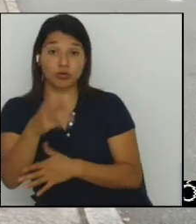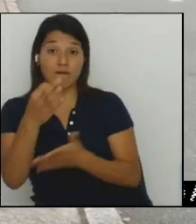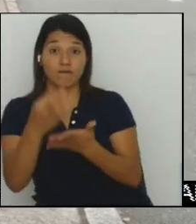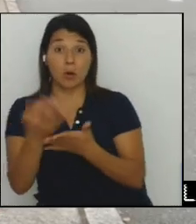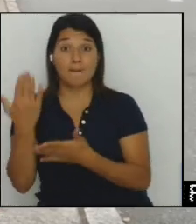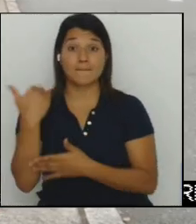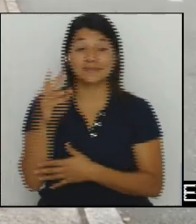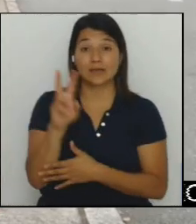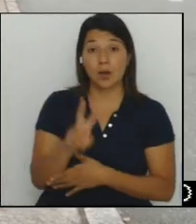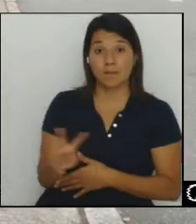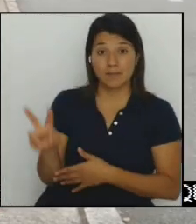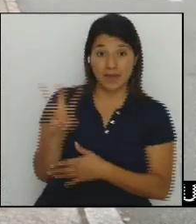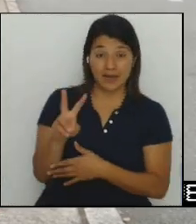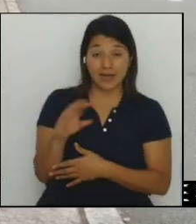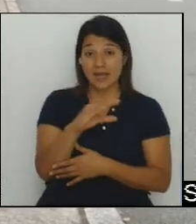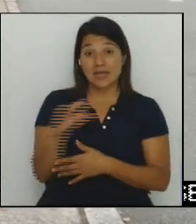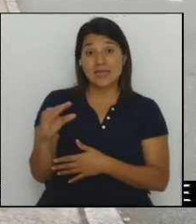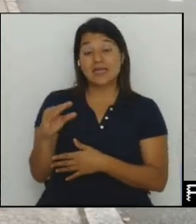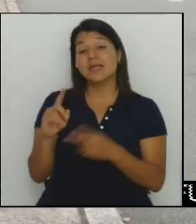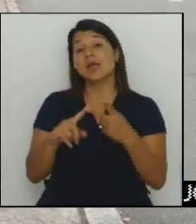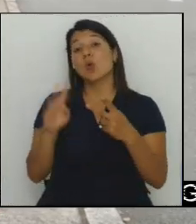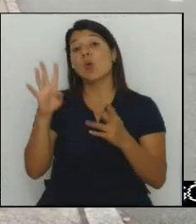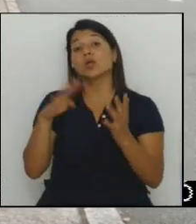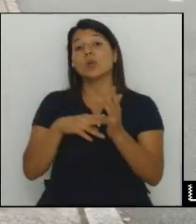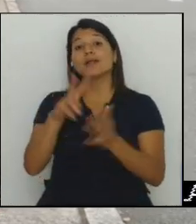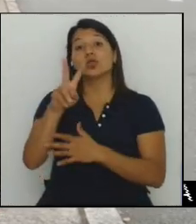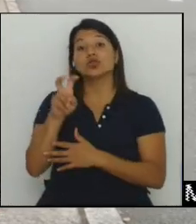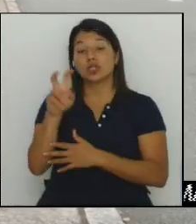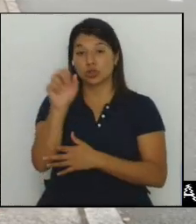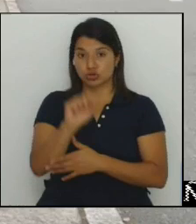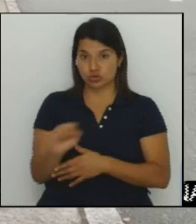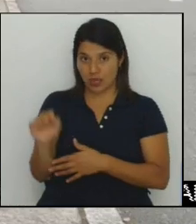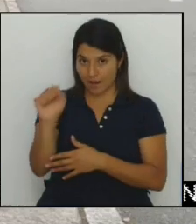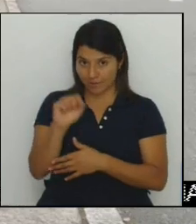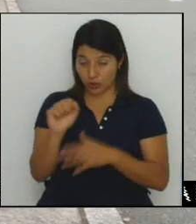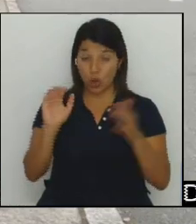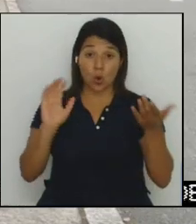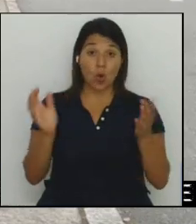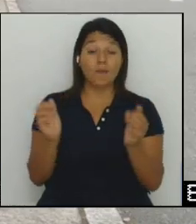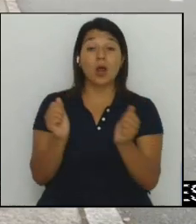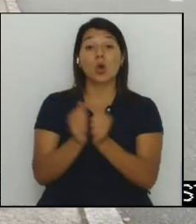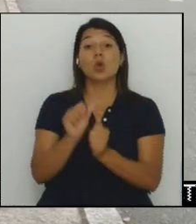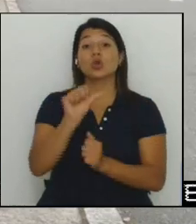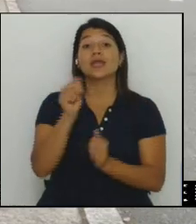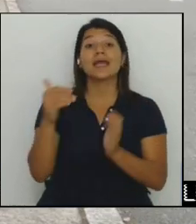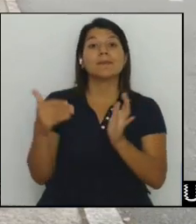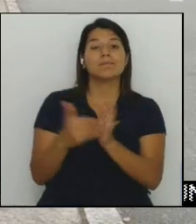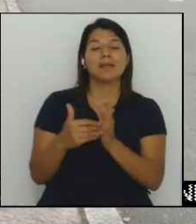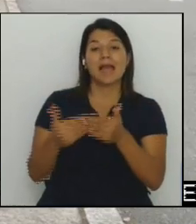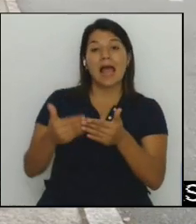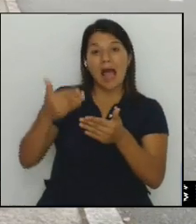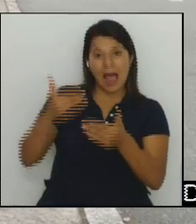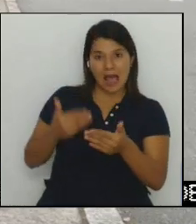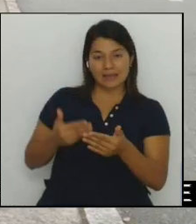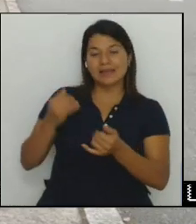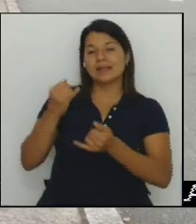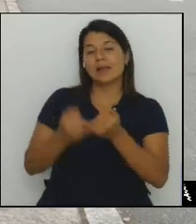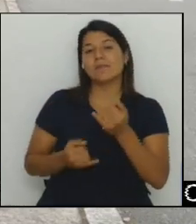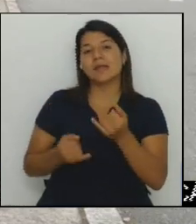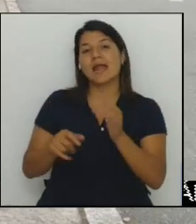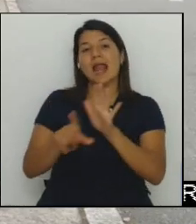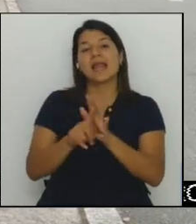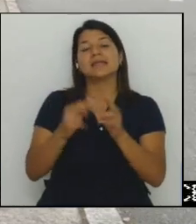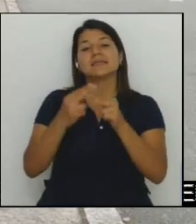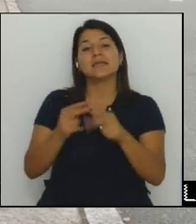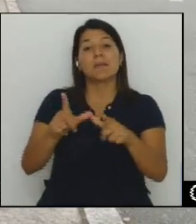otros 4.200 el sábado, en comparación con más de 10.000 poco antes de la expiración del Título 42. El gobierno de Biden